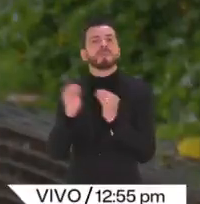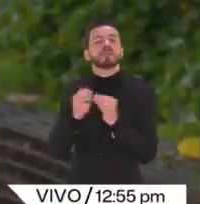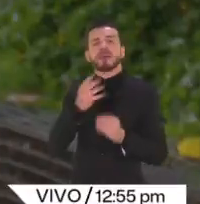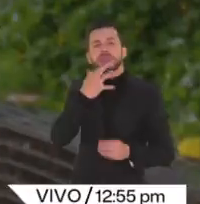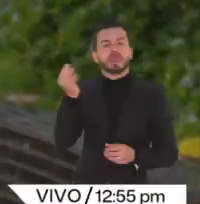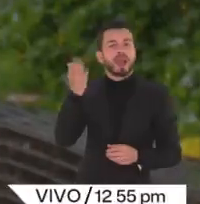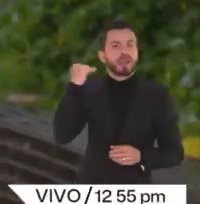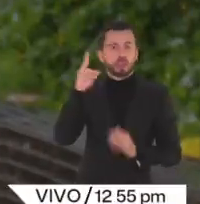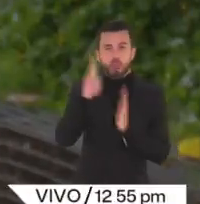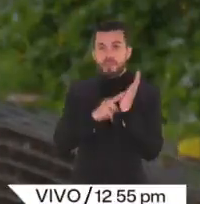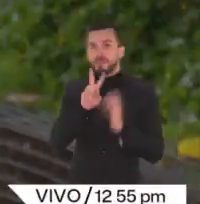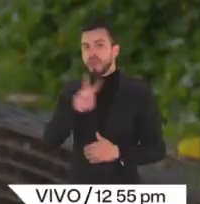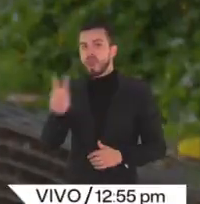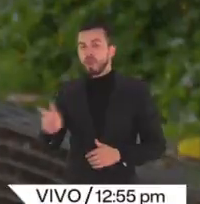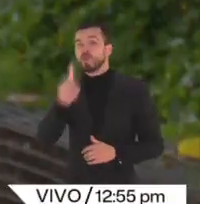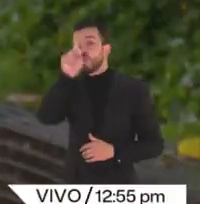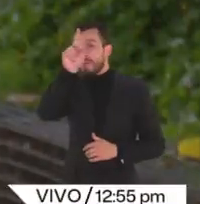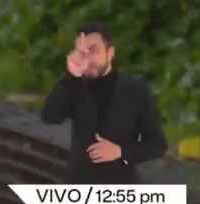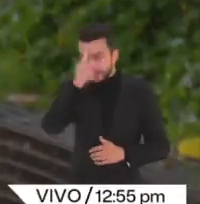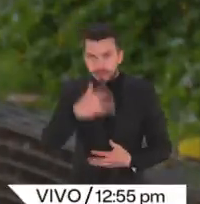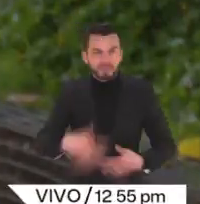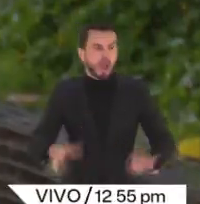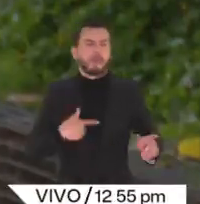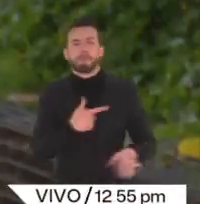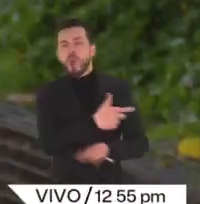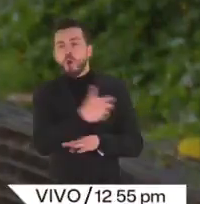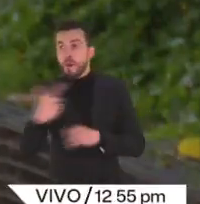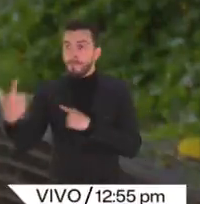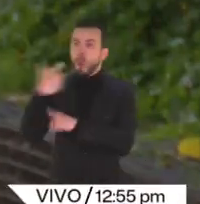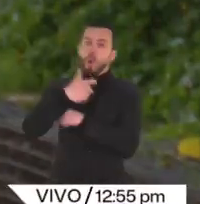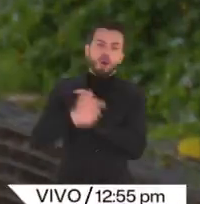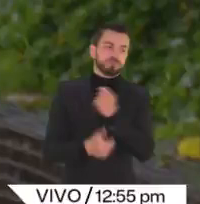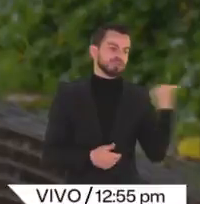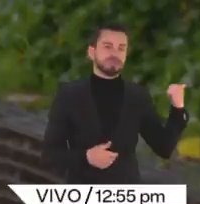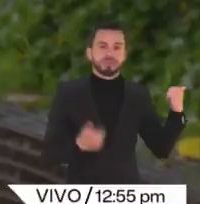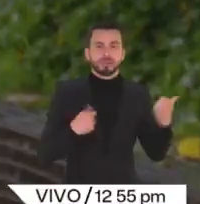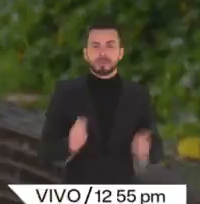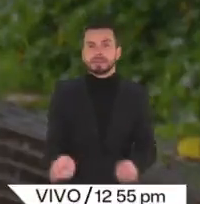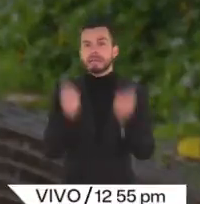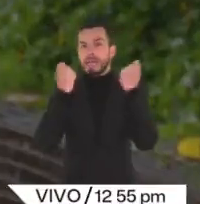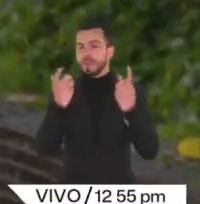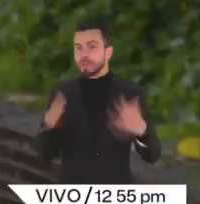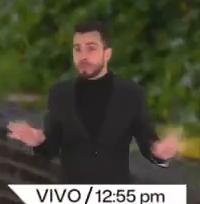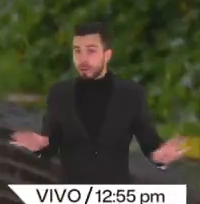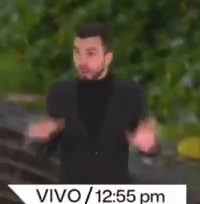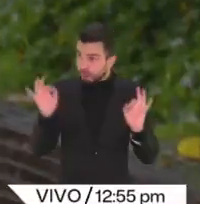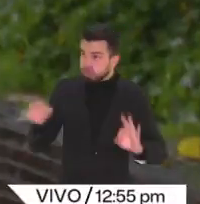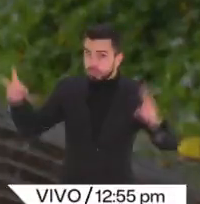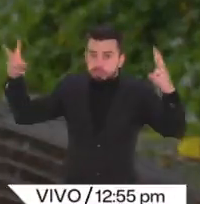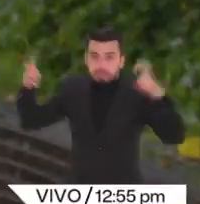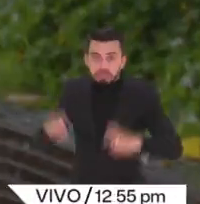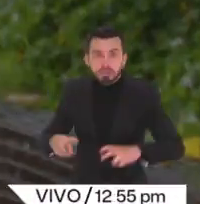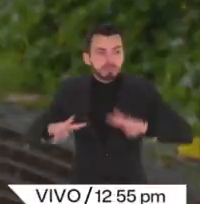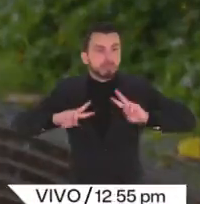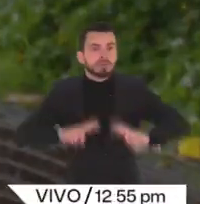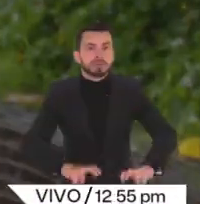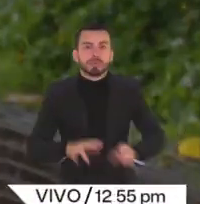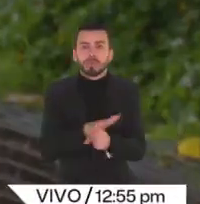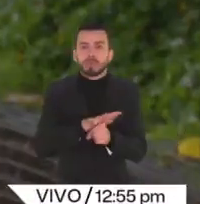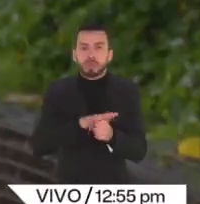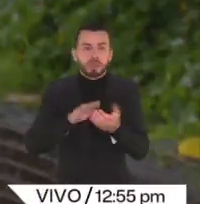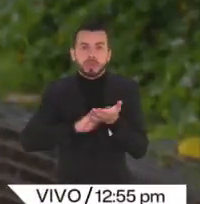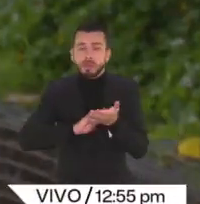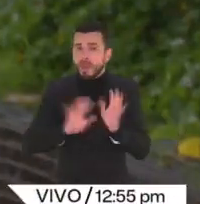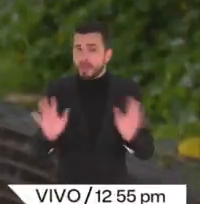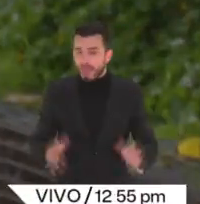ya fue víctima de un atentado y que hasta el momento no ha habido ninguna investigación al respecto. Pero también